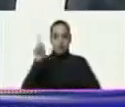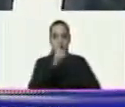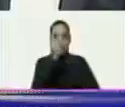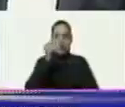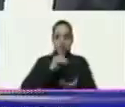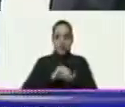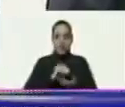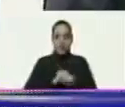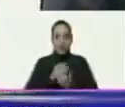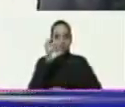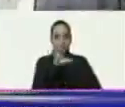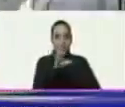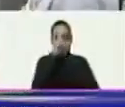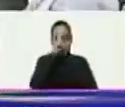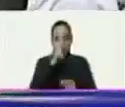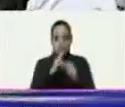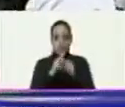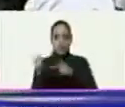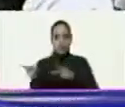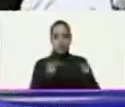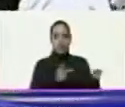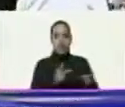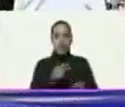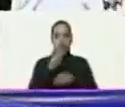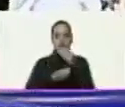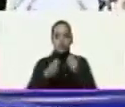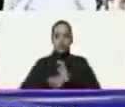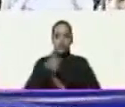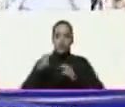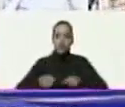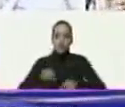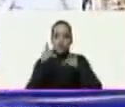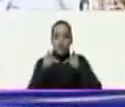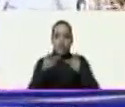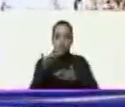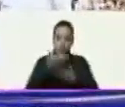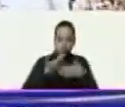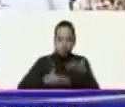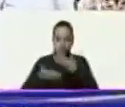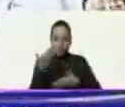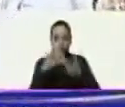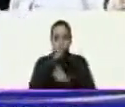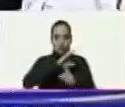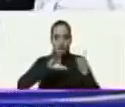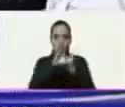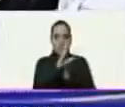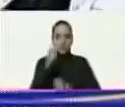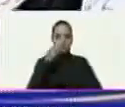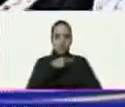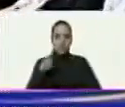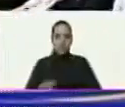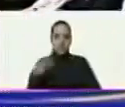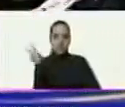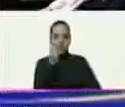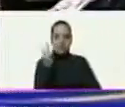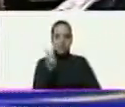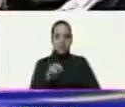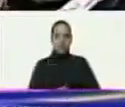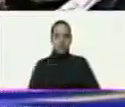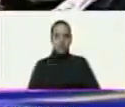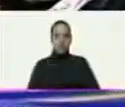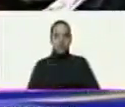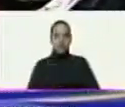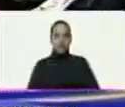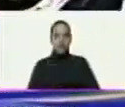invitado de honor, brindando nuevas oportunidades para el intercambio cultural entre China y Venezuela.